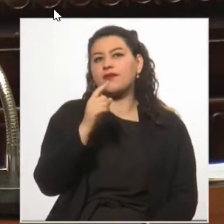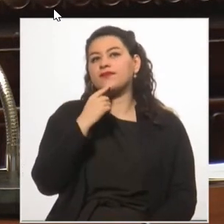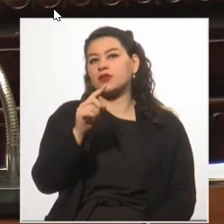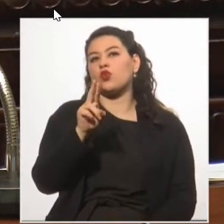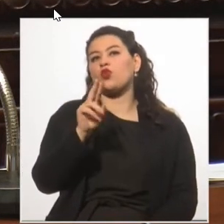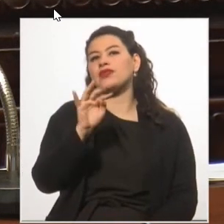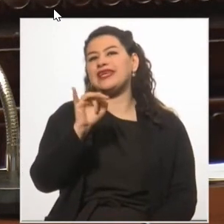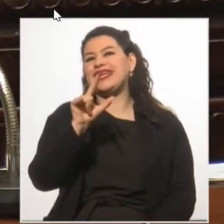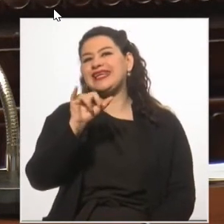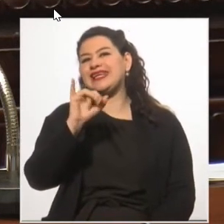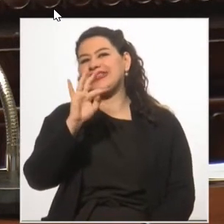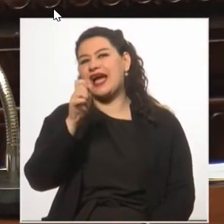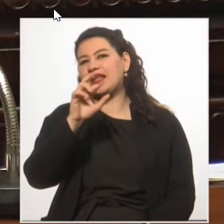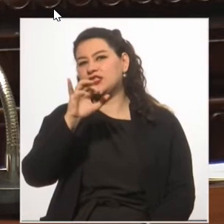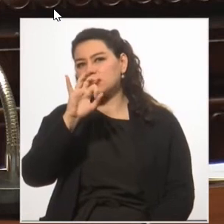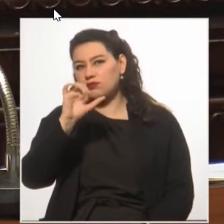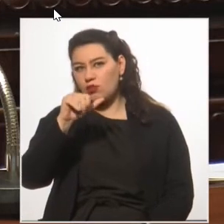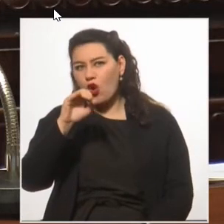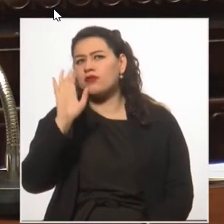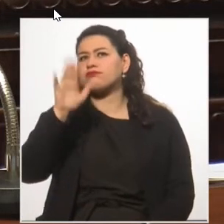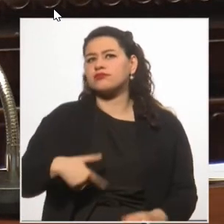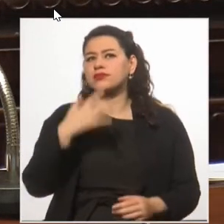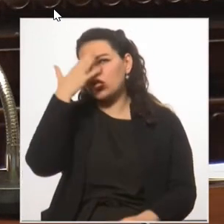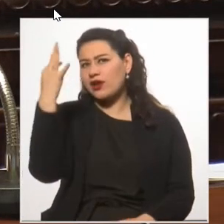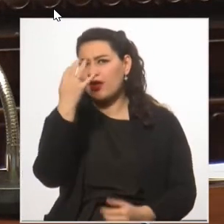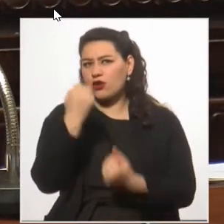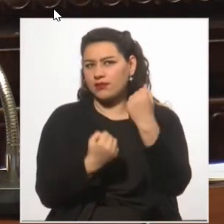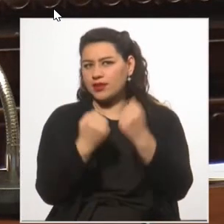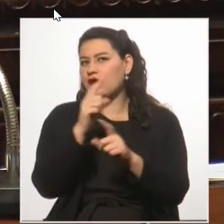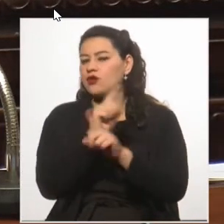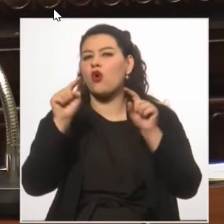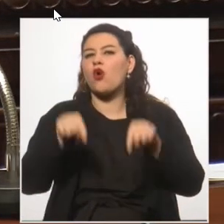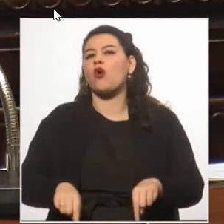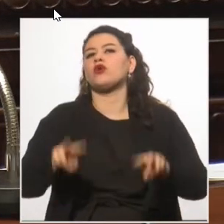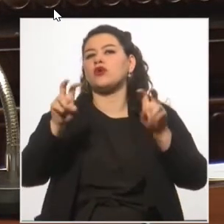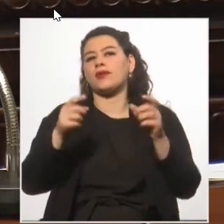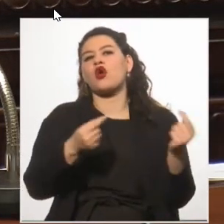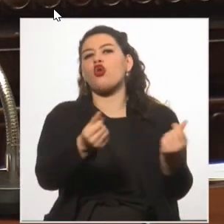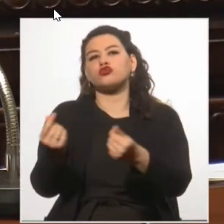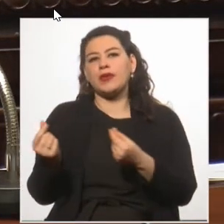no se refiere a una teoría económica, sino a lo que hoy llamamos consumismo.